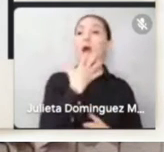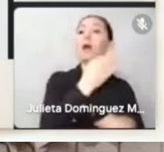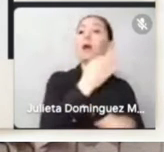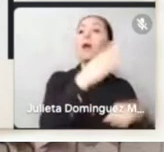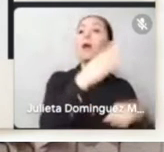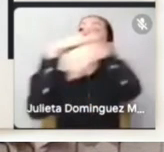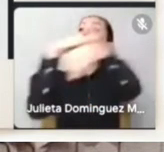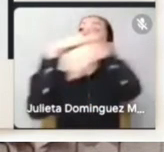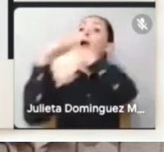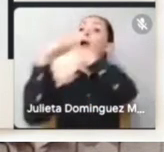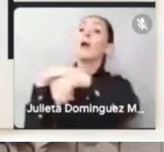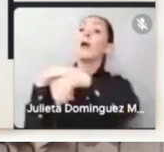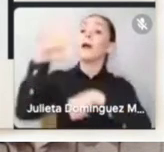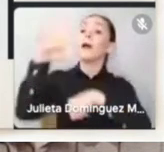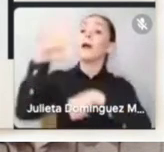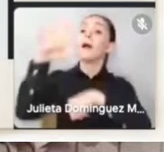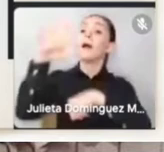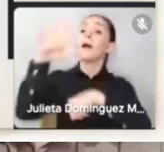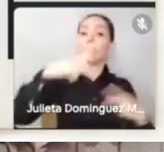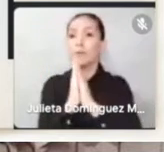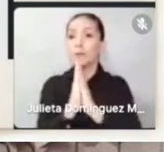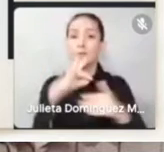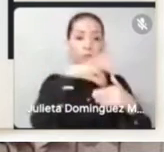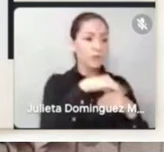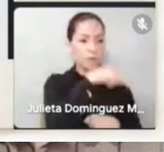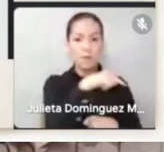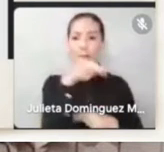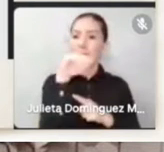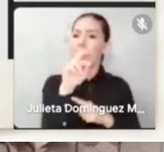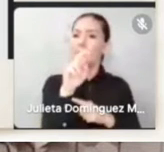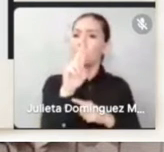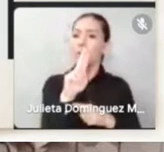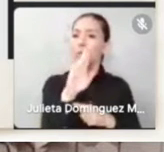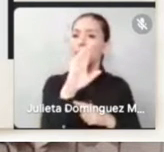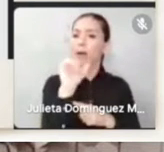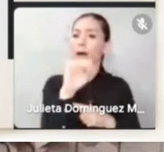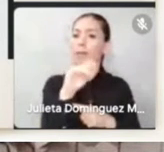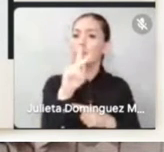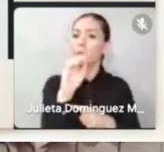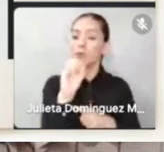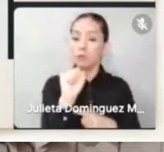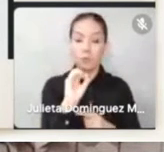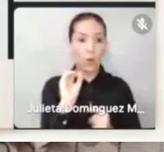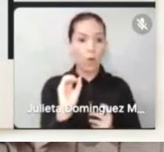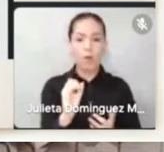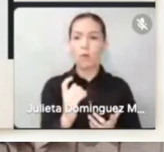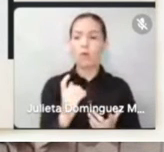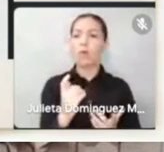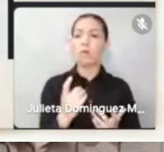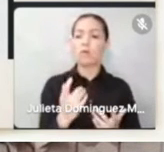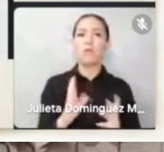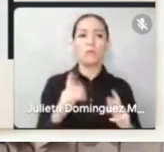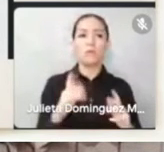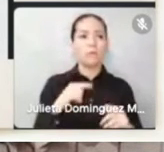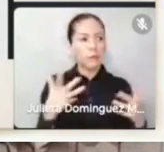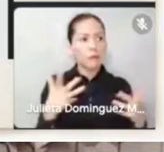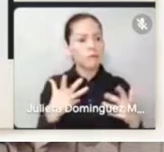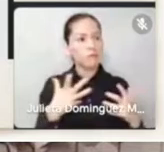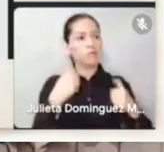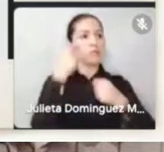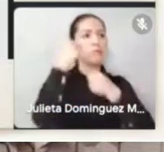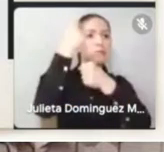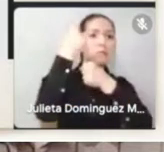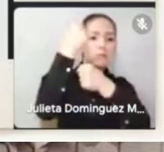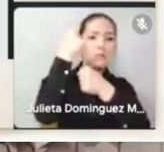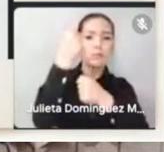una persona o partido político. Tampoco se realizaron manifestaciones en contra de una opción política y no se